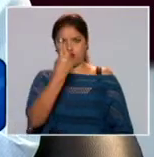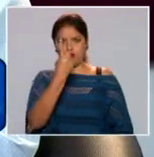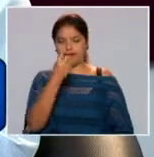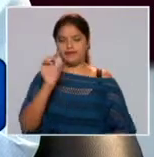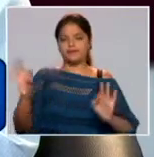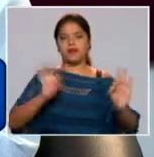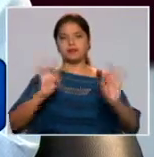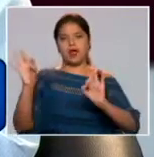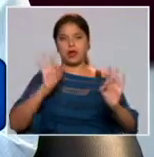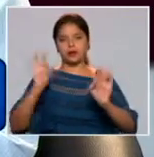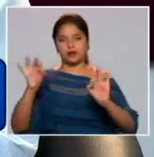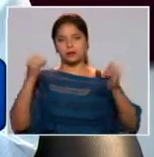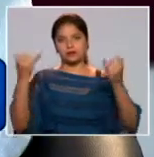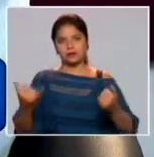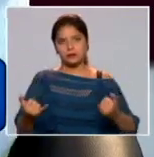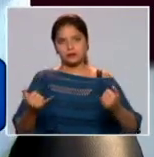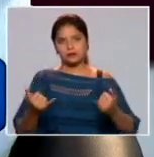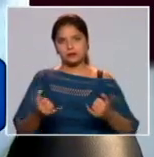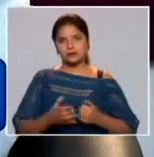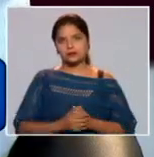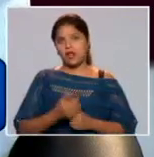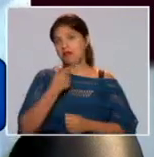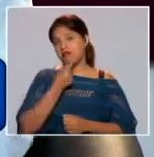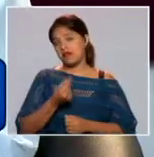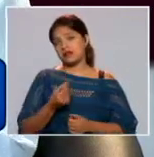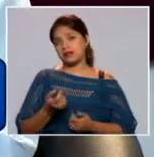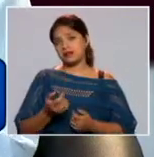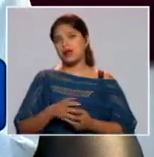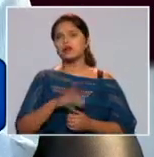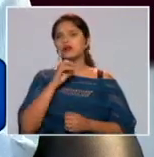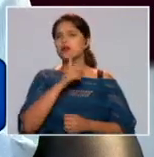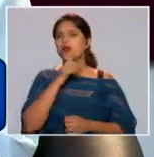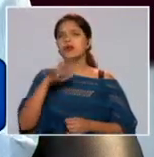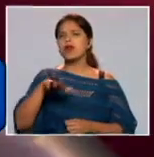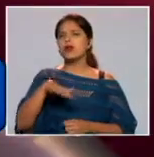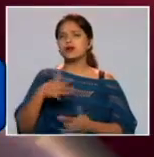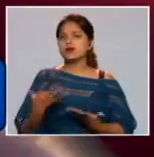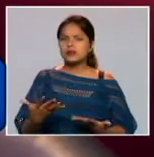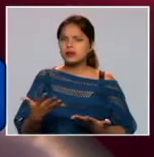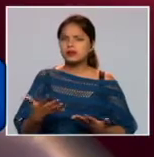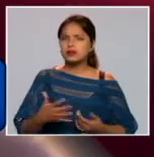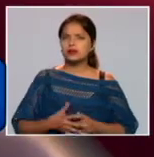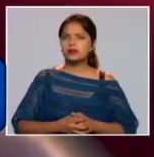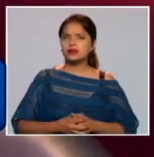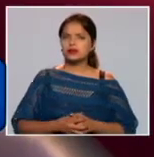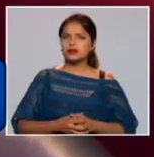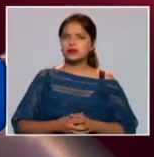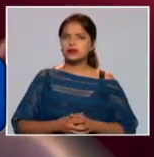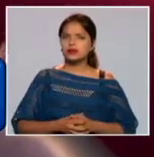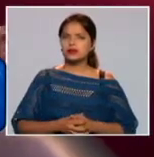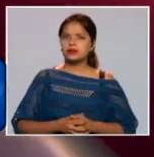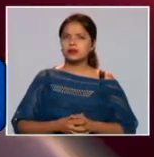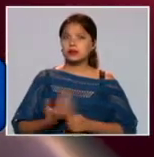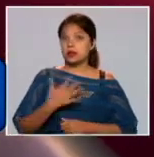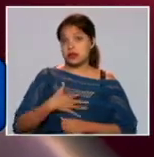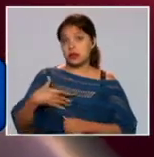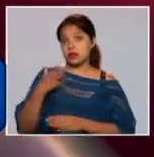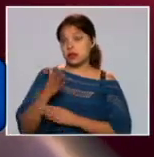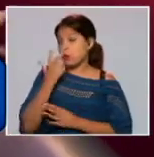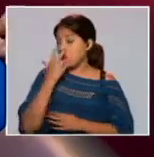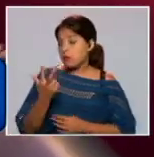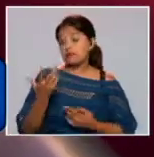que con el que andamos con mucha facilidad Cómo se llama el monólogo dónde pueden presentarlos para algunos que los estén escuchando y quisieran